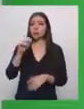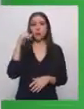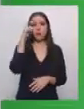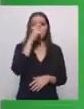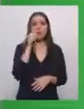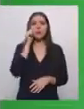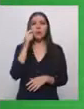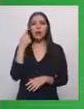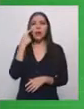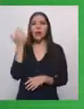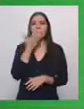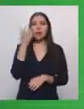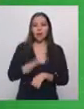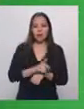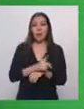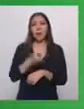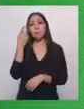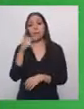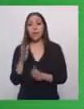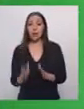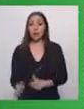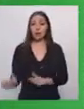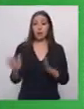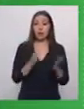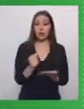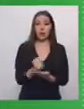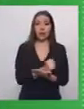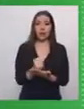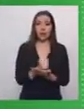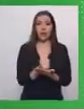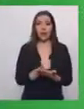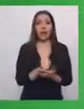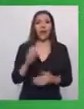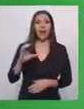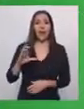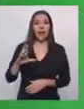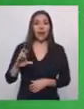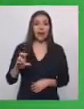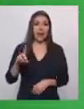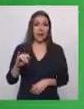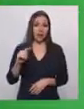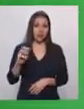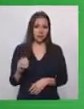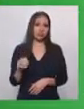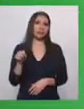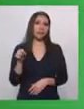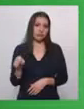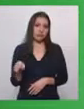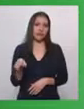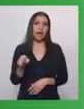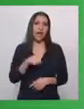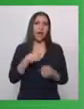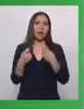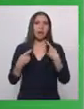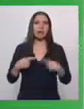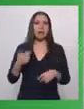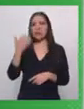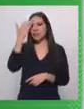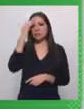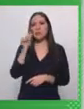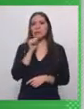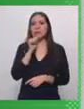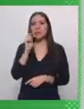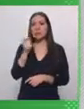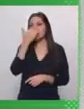las tarjetas de crédito, aquí sí viene algo muy importante, porque no estamos muy familiarizados con esto. Aquí viene una fecha de